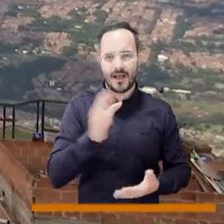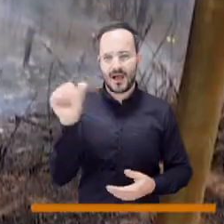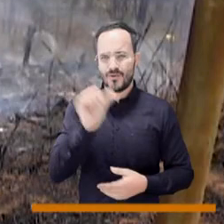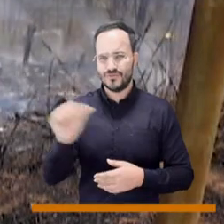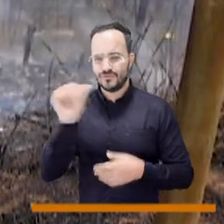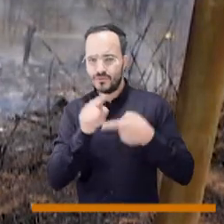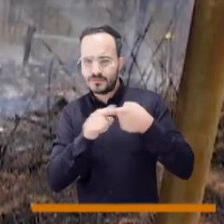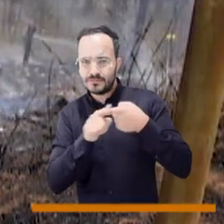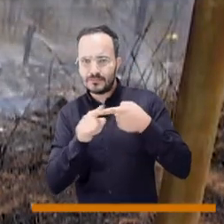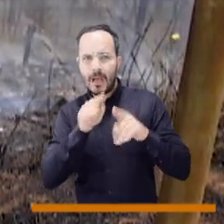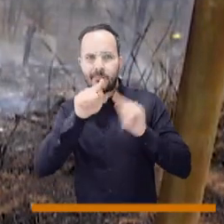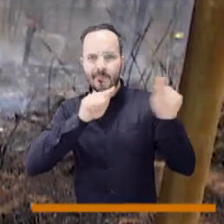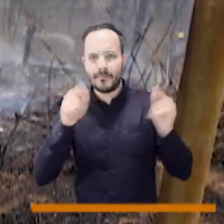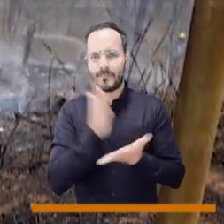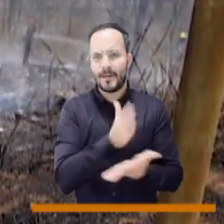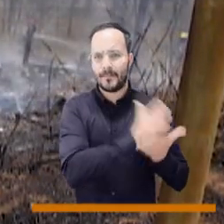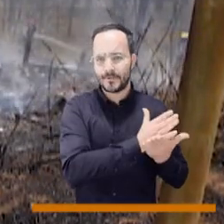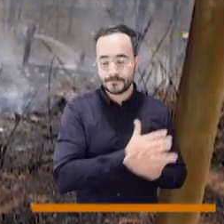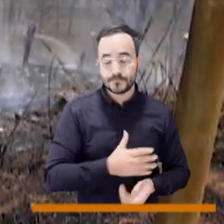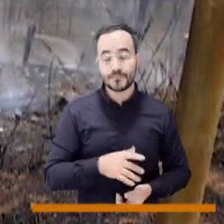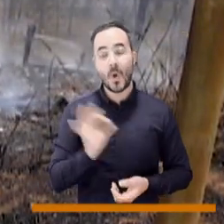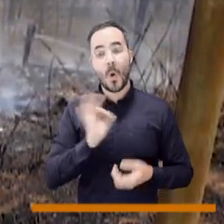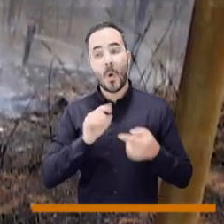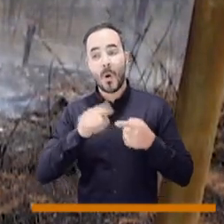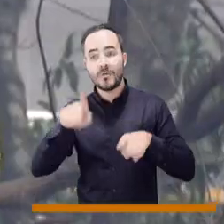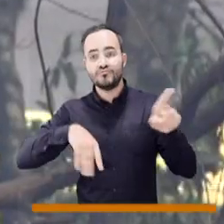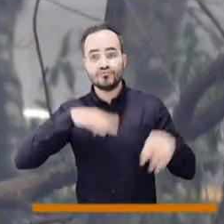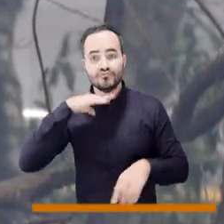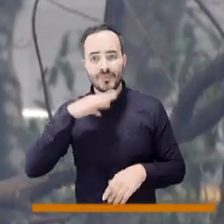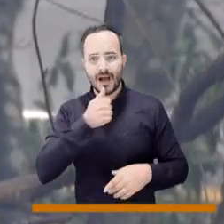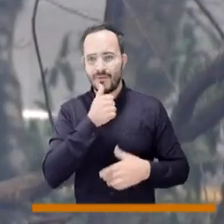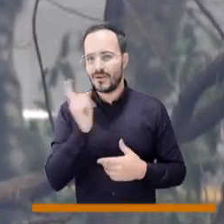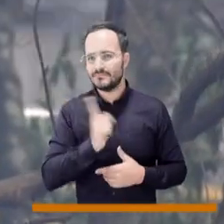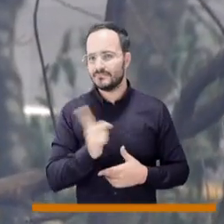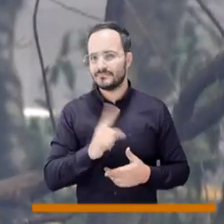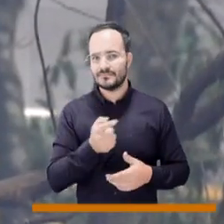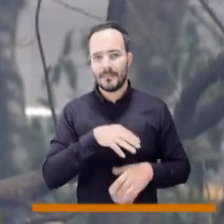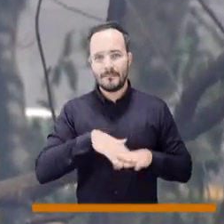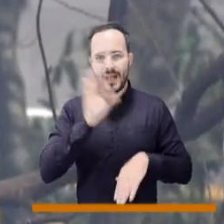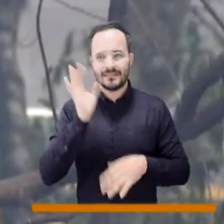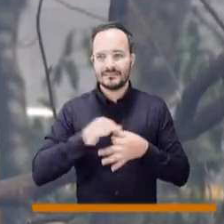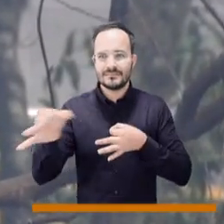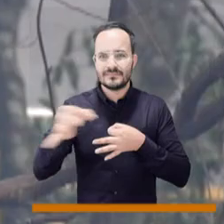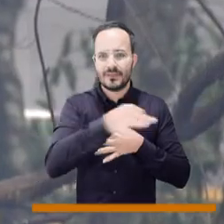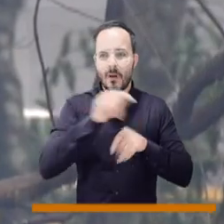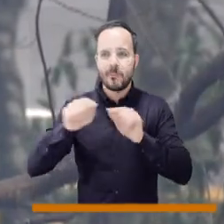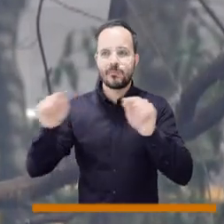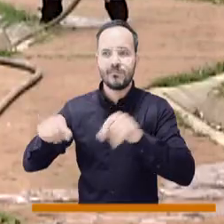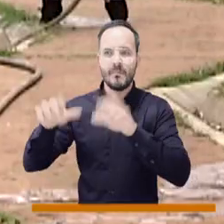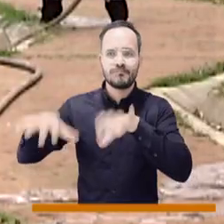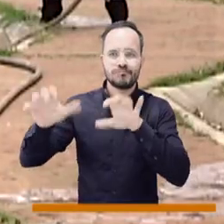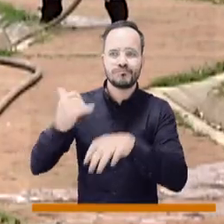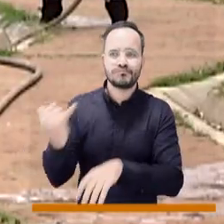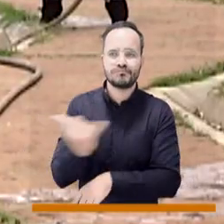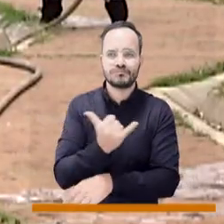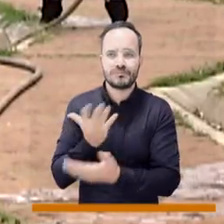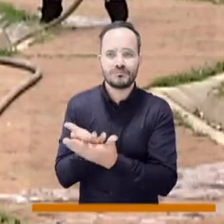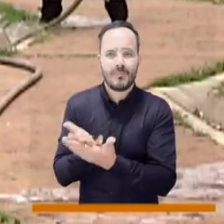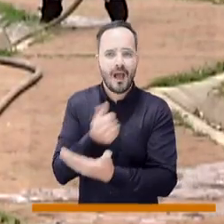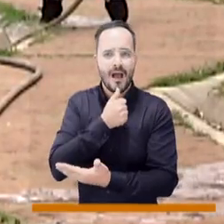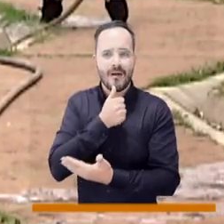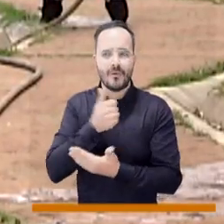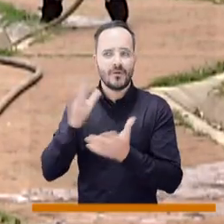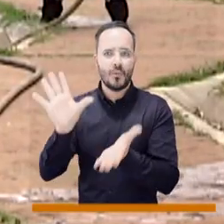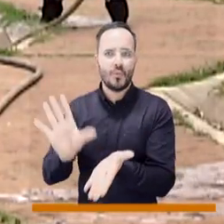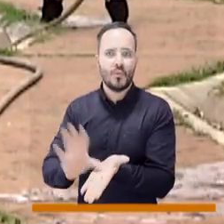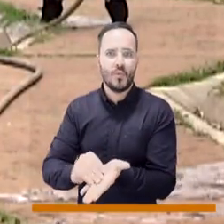Implica graves riesgos en términos de suministro de agua, sobre todo en los acueductos rurales de nuestros corregimientos. Los riesgos que tenemos en la ciudad